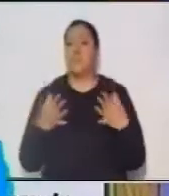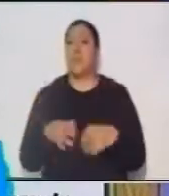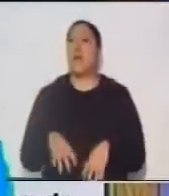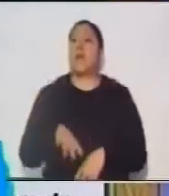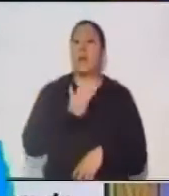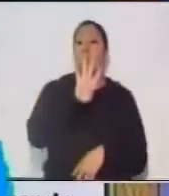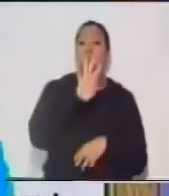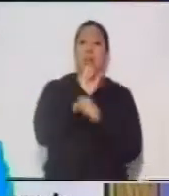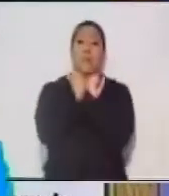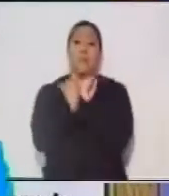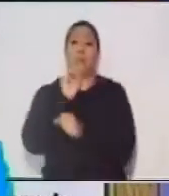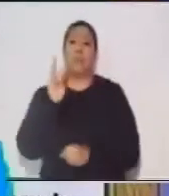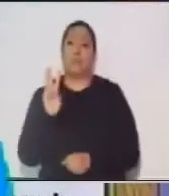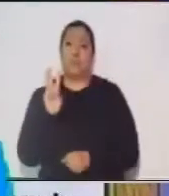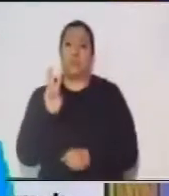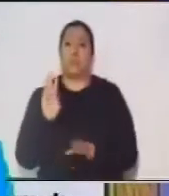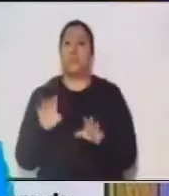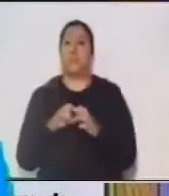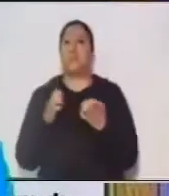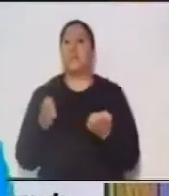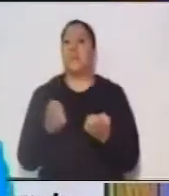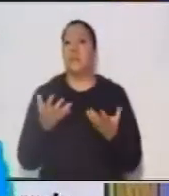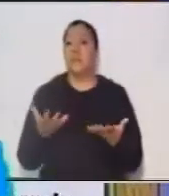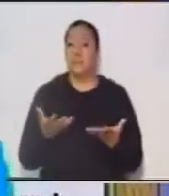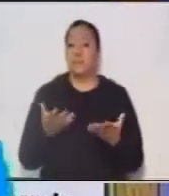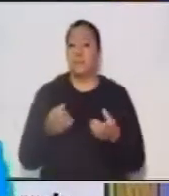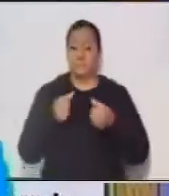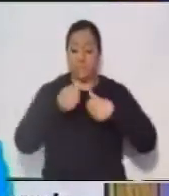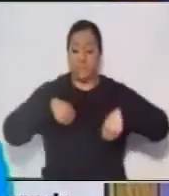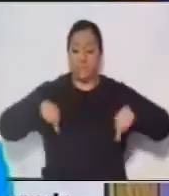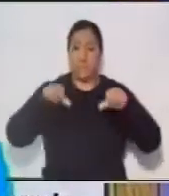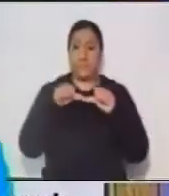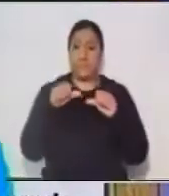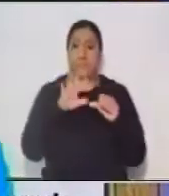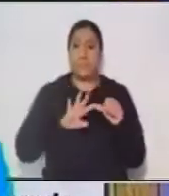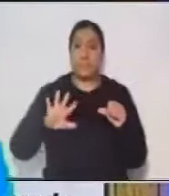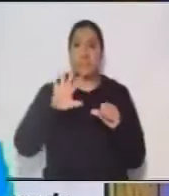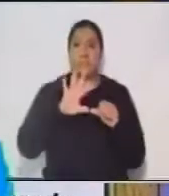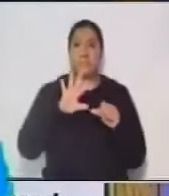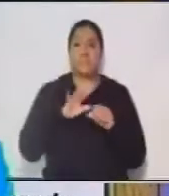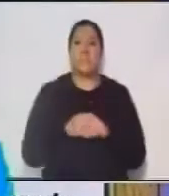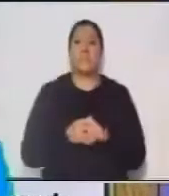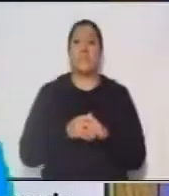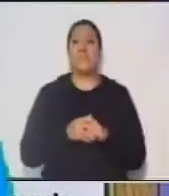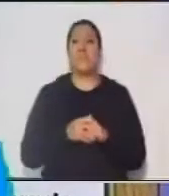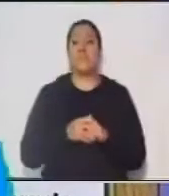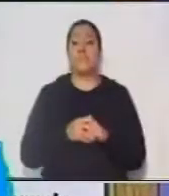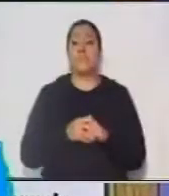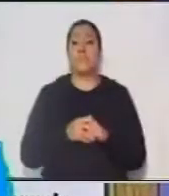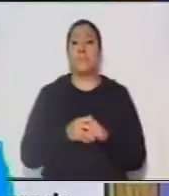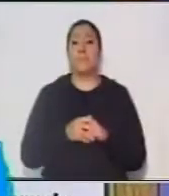por 3, entonces tengo que el área del paralelogramo son